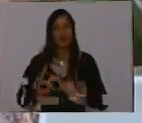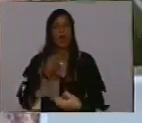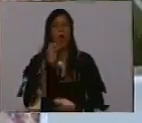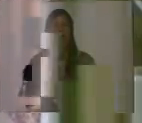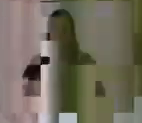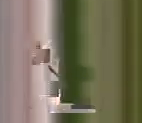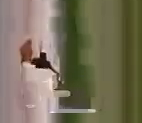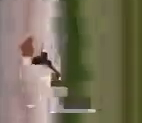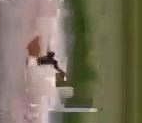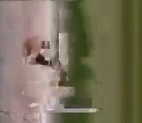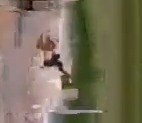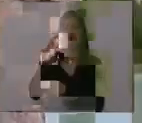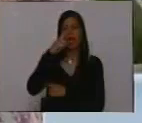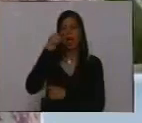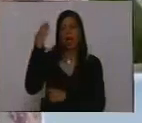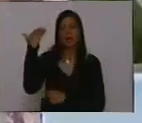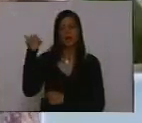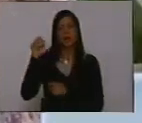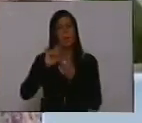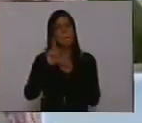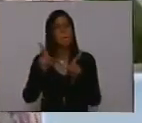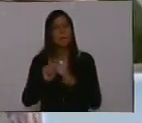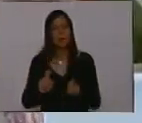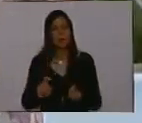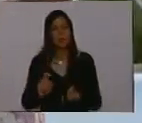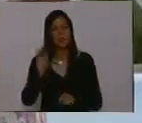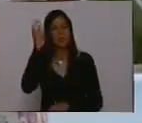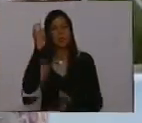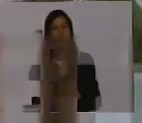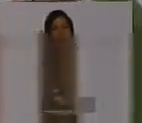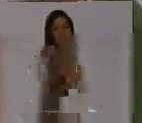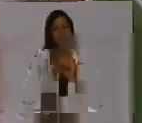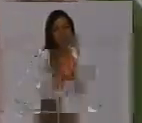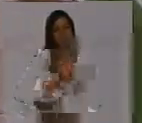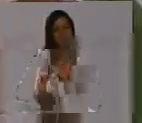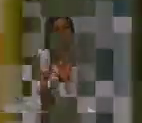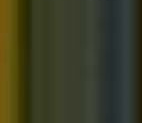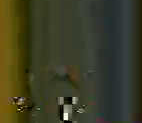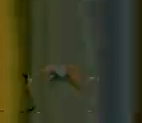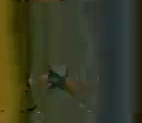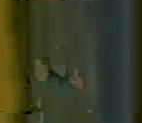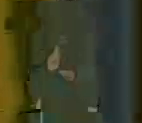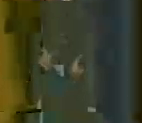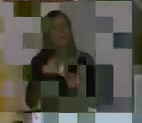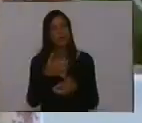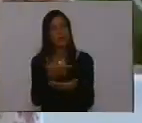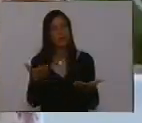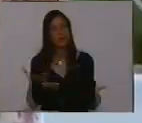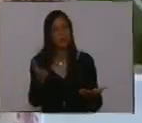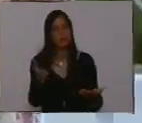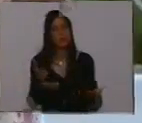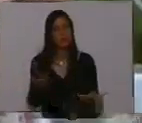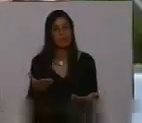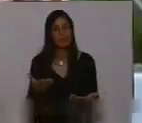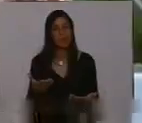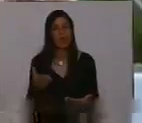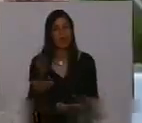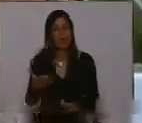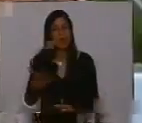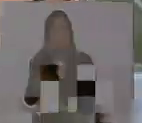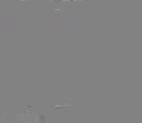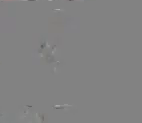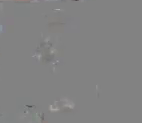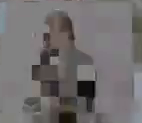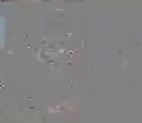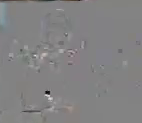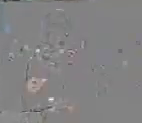mucho tiempo. Yo les quiero hacer una pregunta, no solo a los constituyentes, a todos los que nos escuchan. ¿Cuántos de ustedes han conocido a un joven, a una joven, que